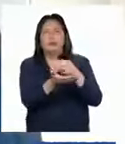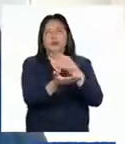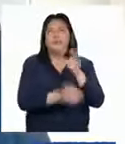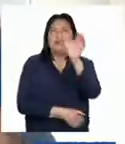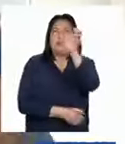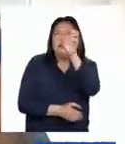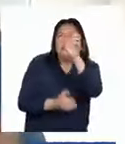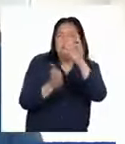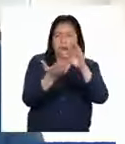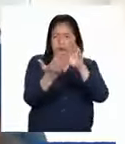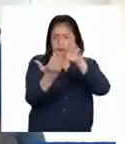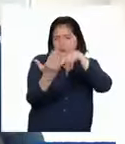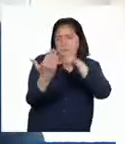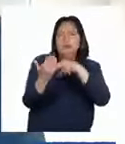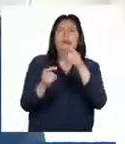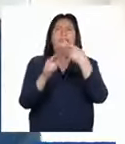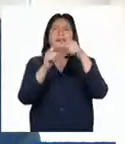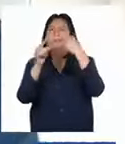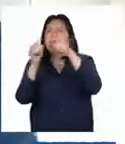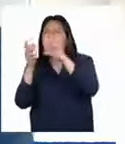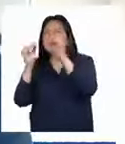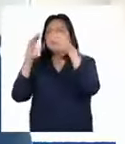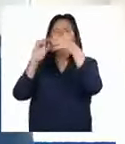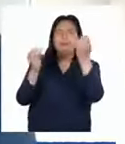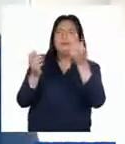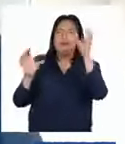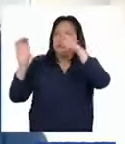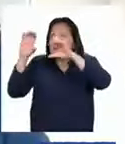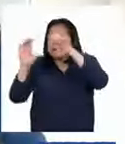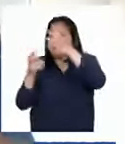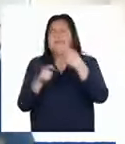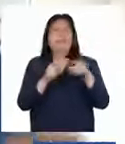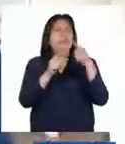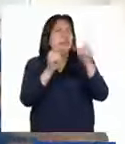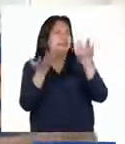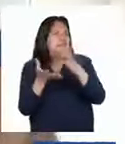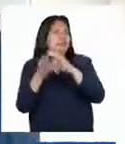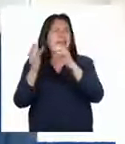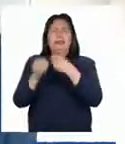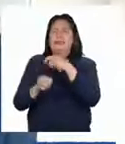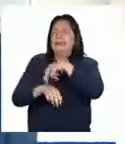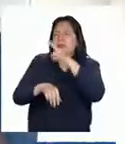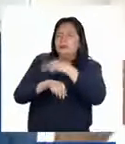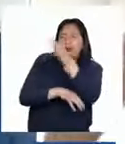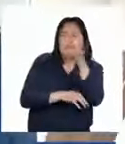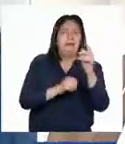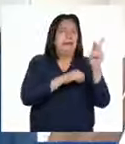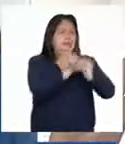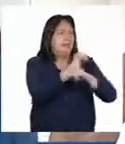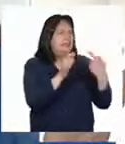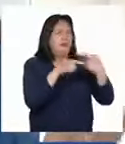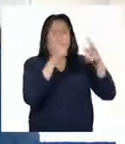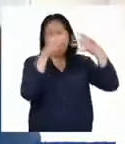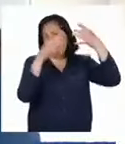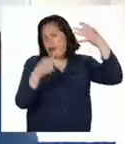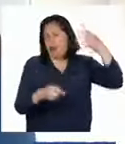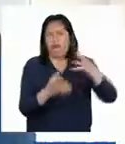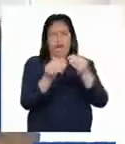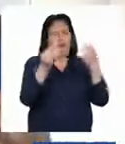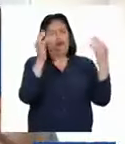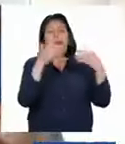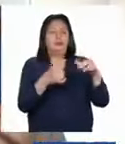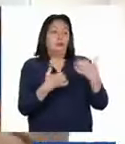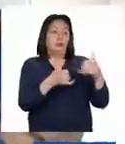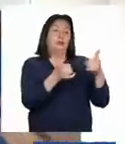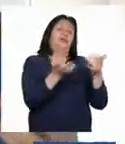de pintura, de aventuras, de ciencia, de naturaleza, de países, de juegos. Bueno, de